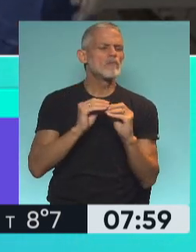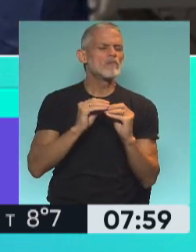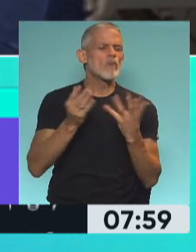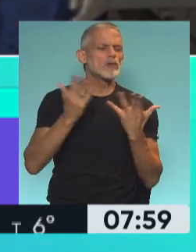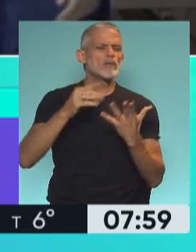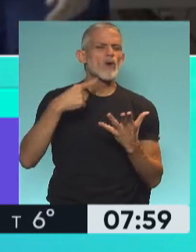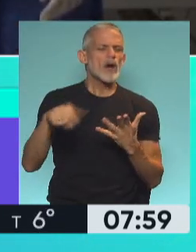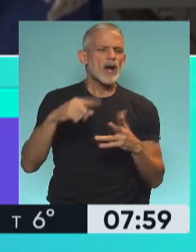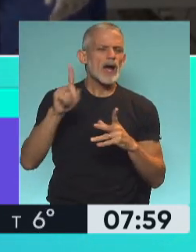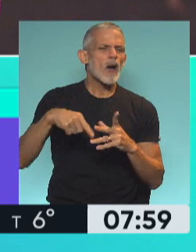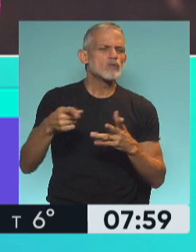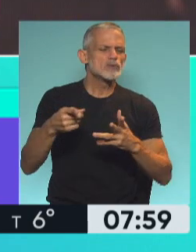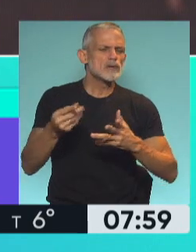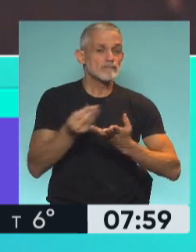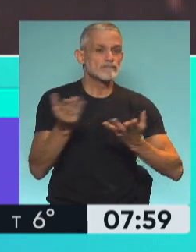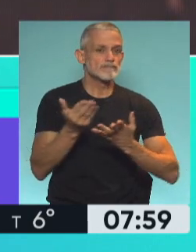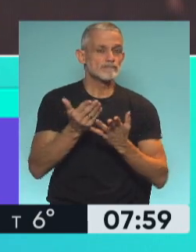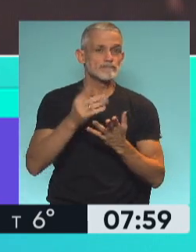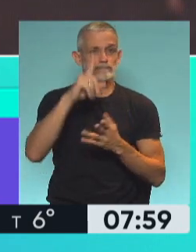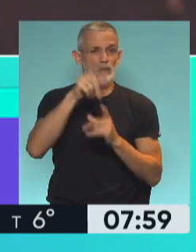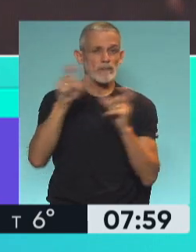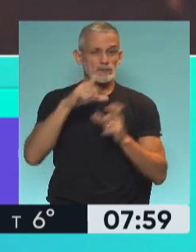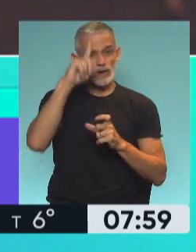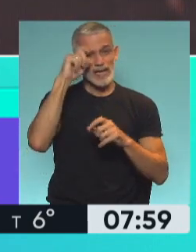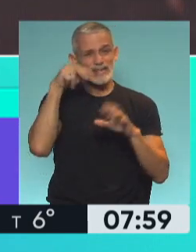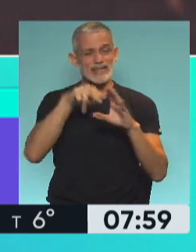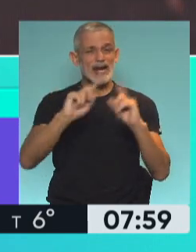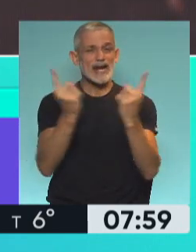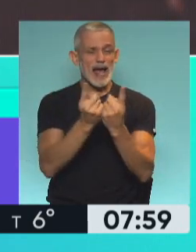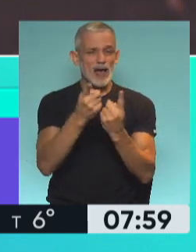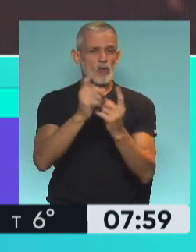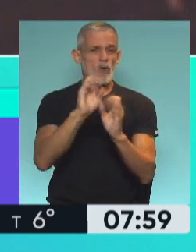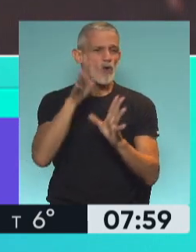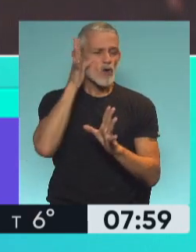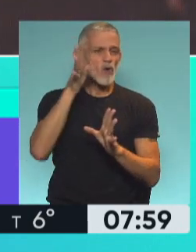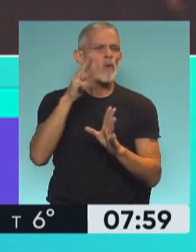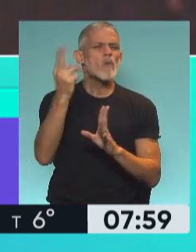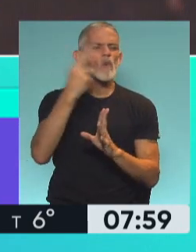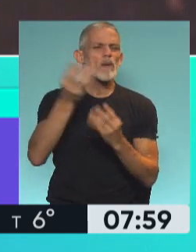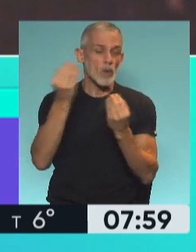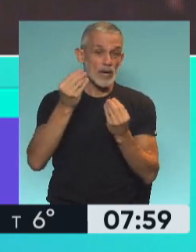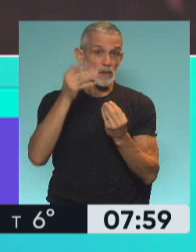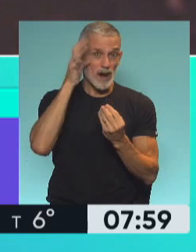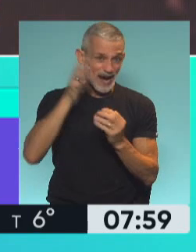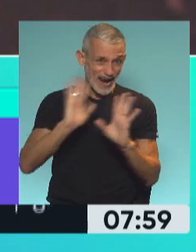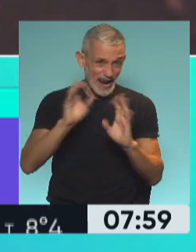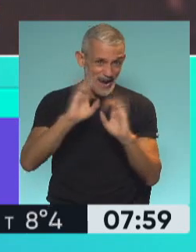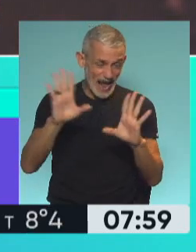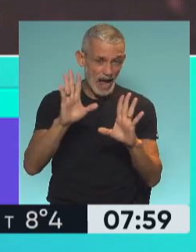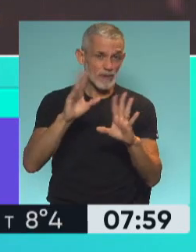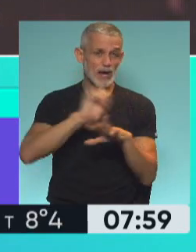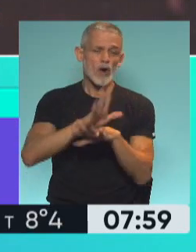por las cuales quienes están internados en una sala de terapia intensiva mueren? ¿Está relacionado con la gravedad justamente